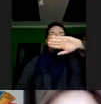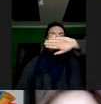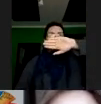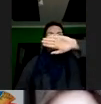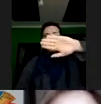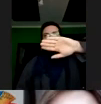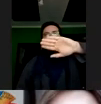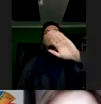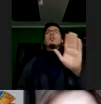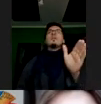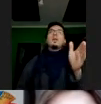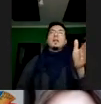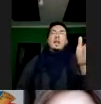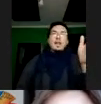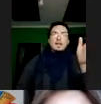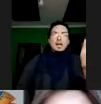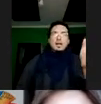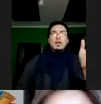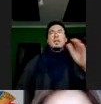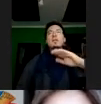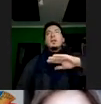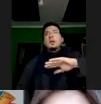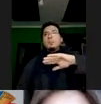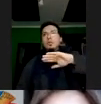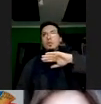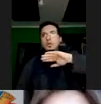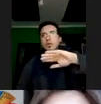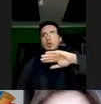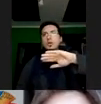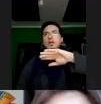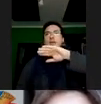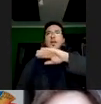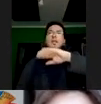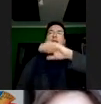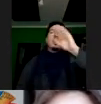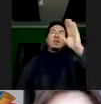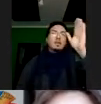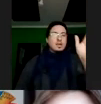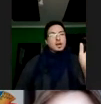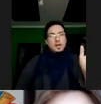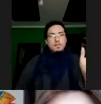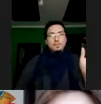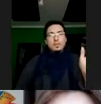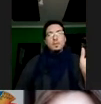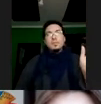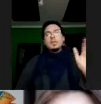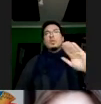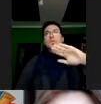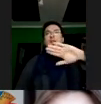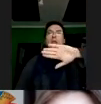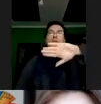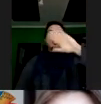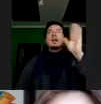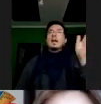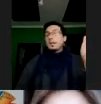manera frontal, de manera lateral, de manera posterior y de manera lateral izquierda. Ya permite